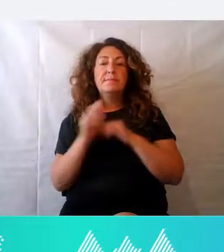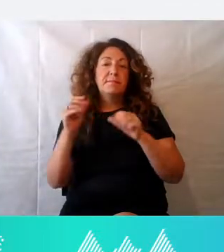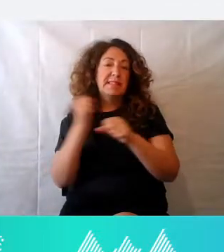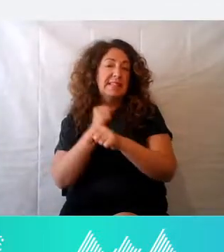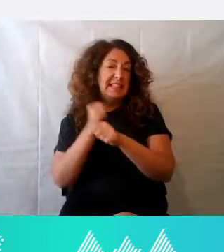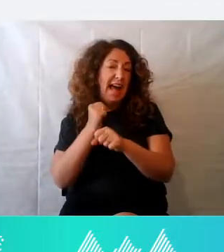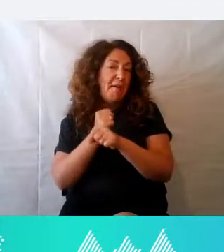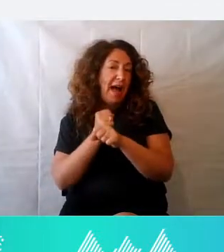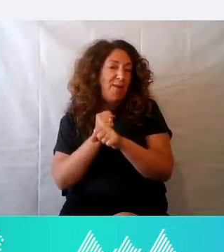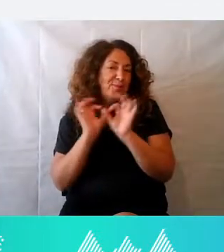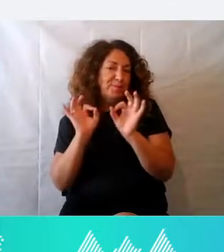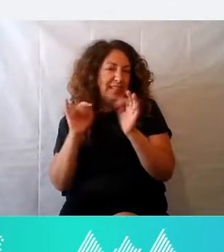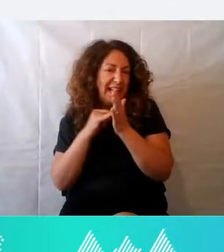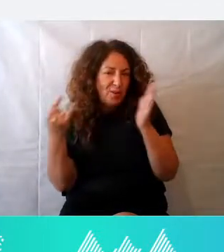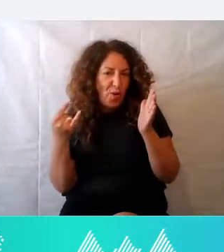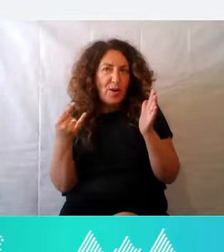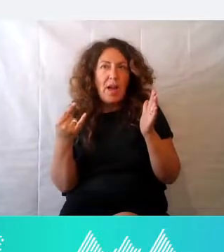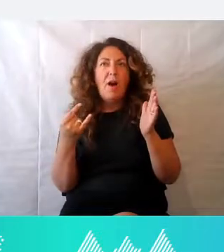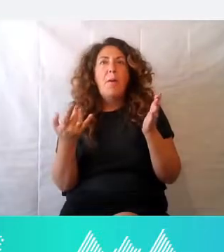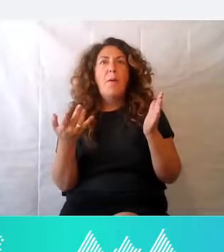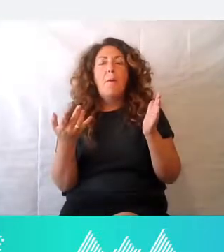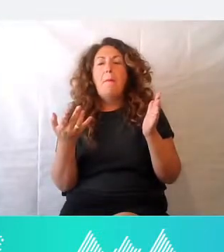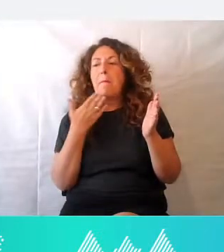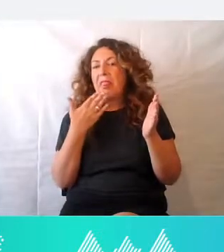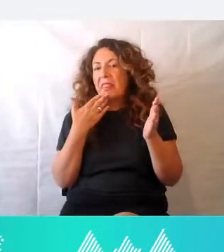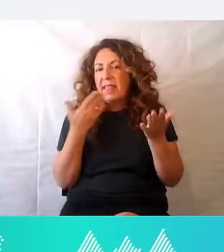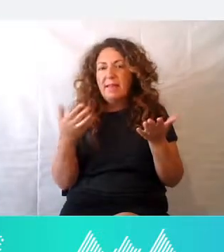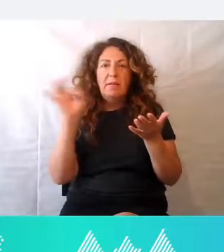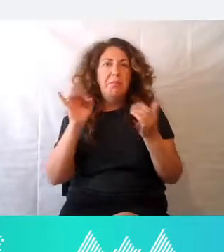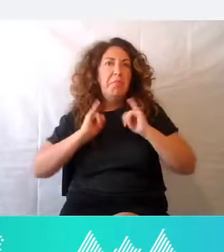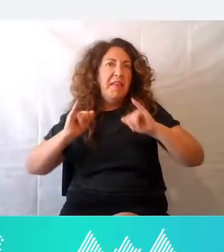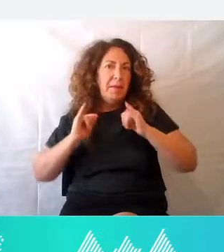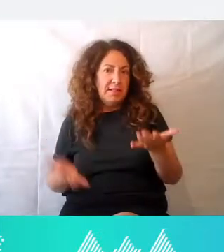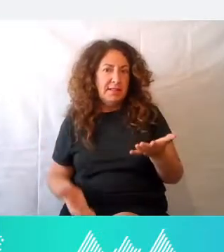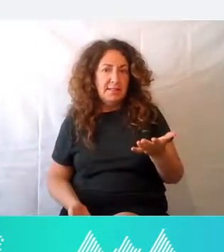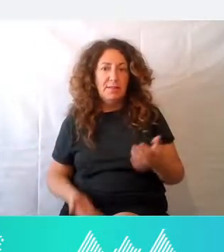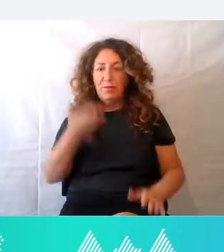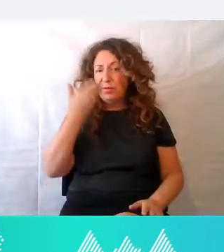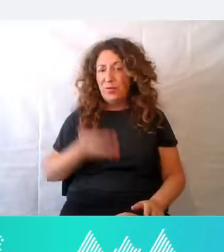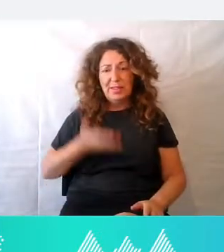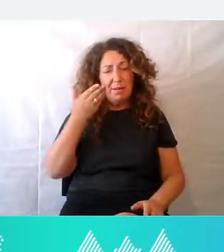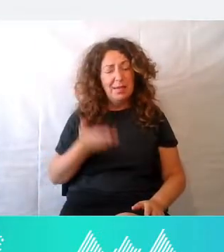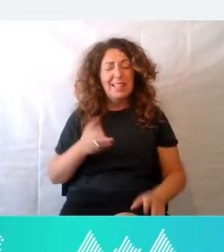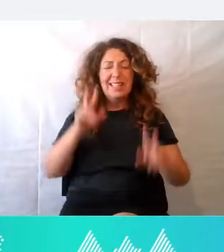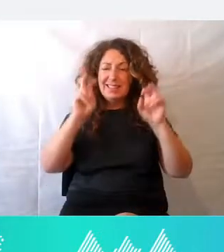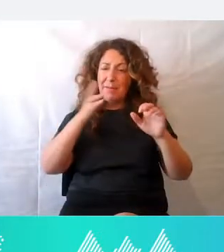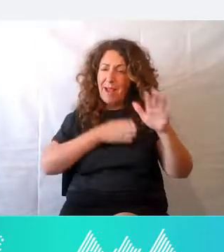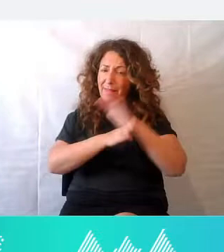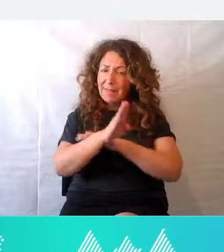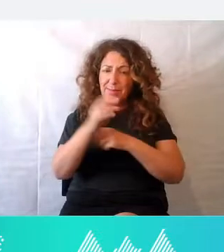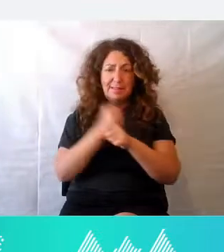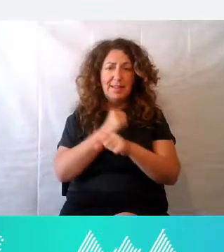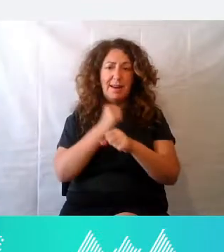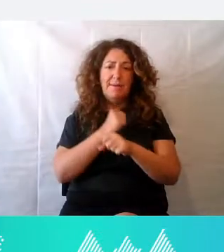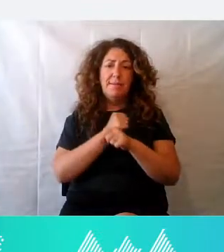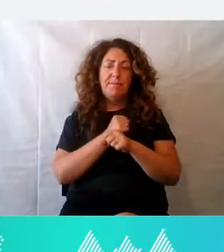tecnología o simplemente para entretenerse para divertirse con lo cual es fundamental trabajar en la accesibilidad de nuestra tecnología y